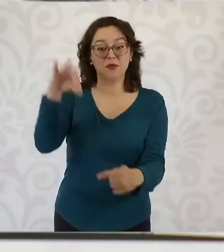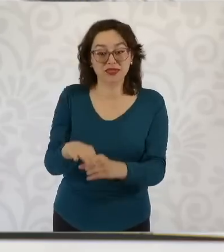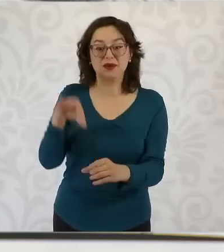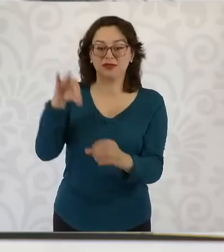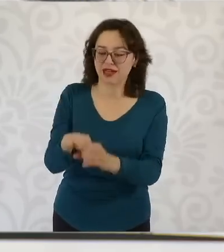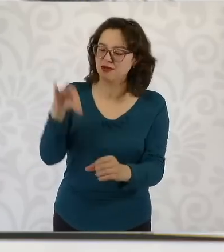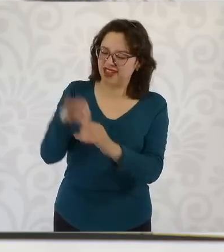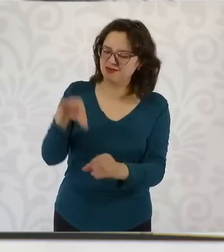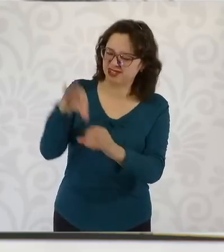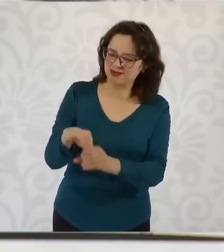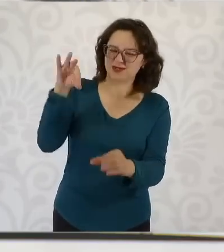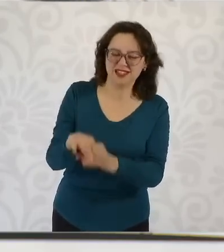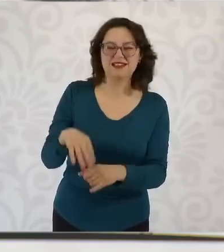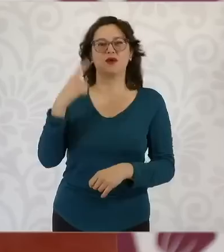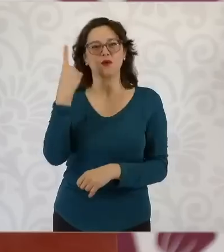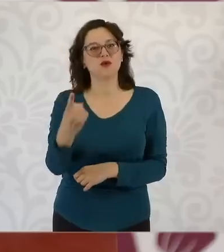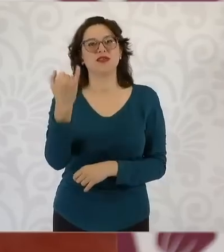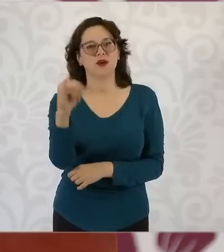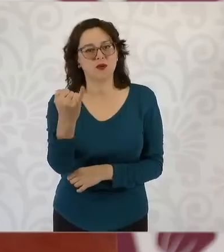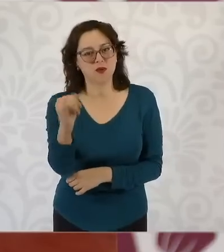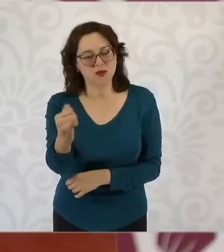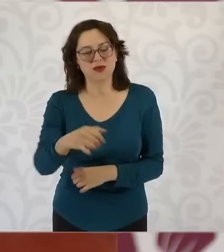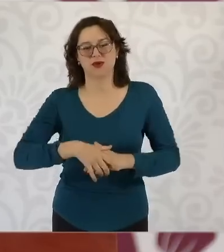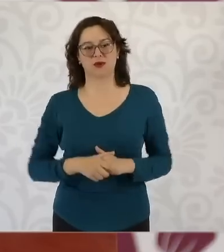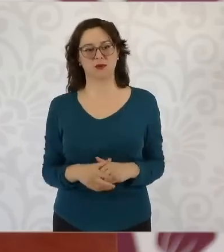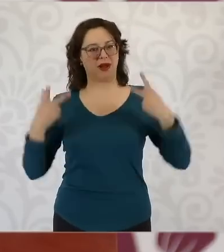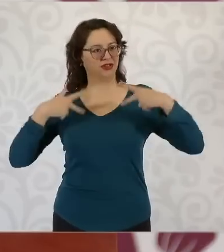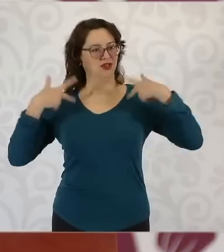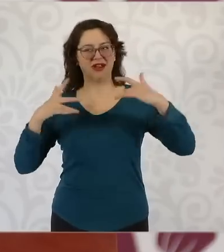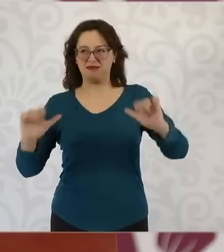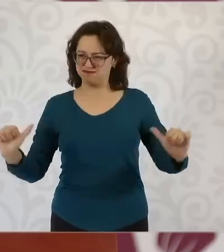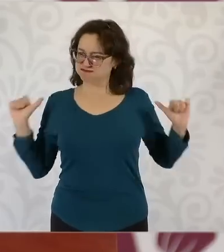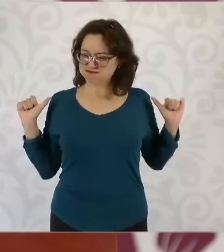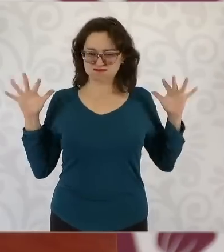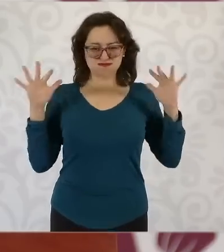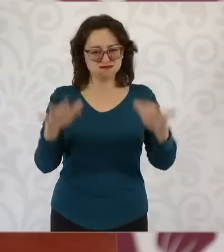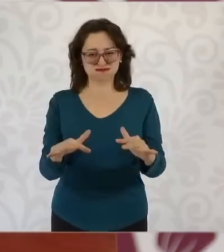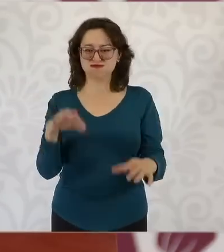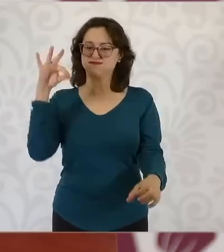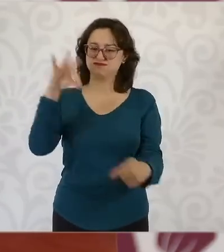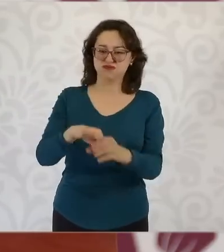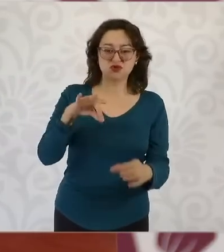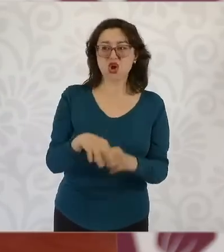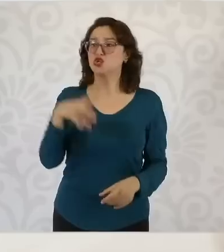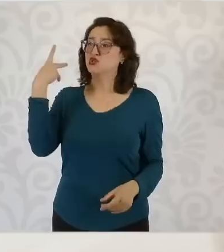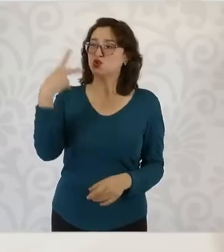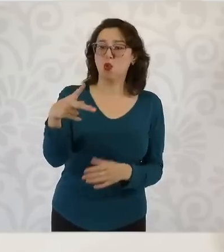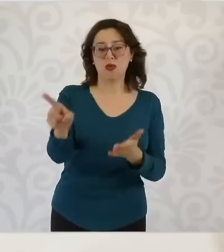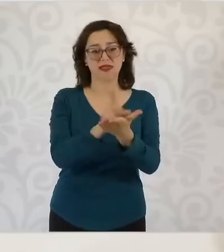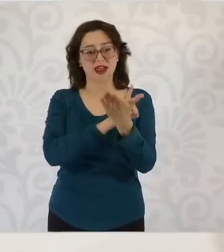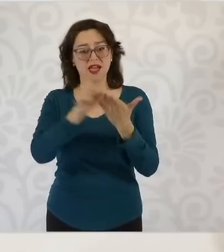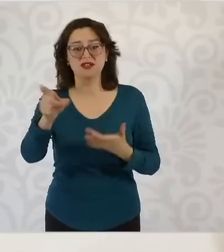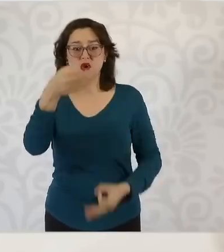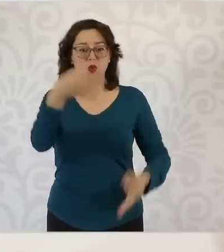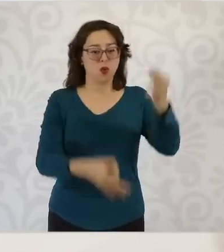Votar el 1 de junio. Que salga la ciudadanía a votar, ejercer su derecho a elegir